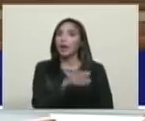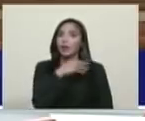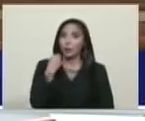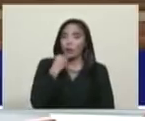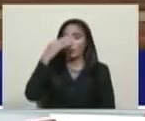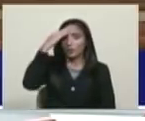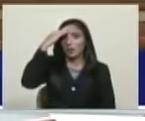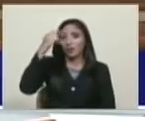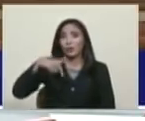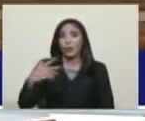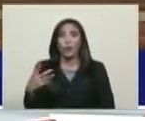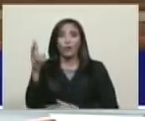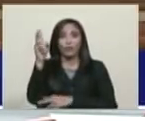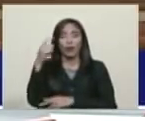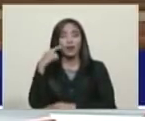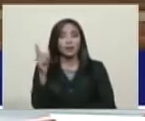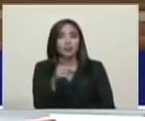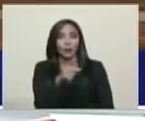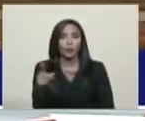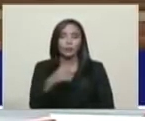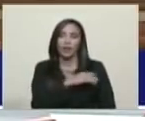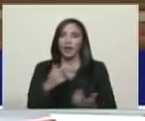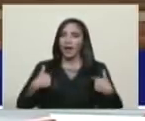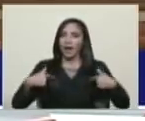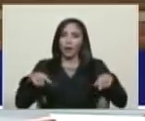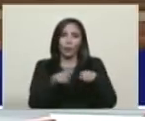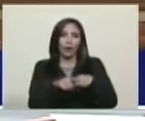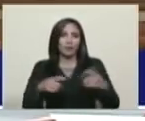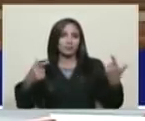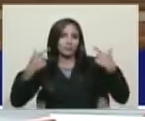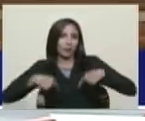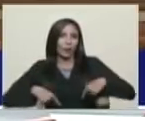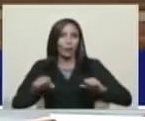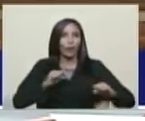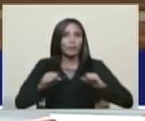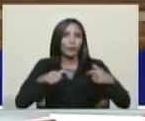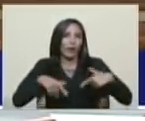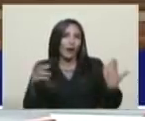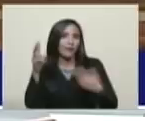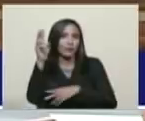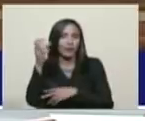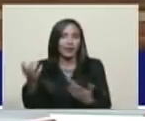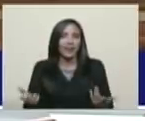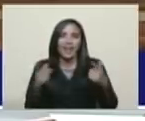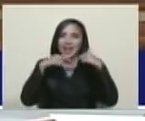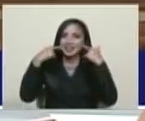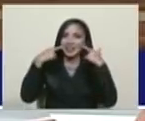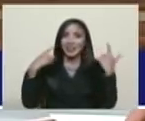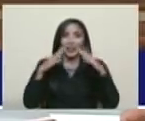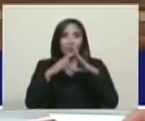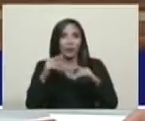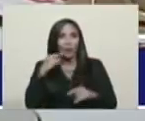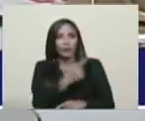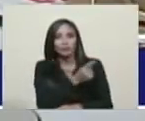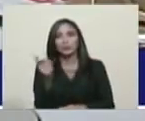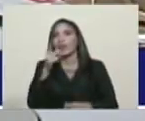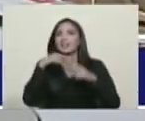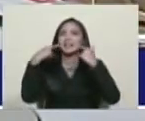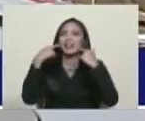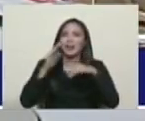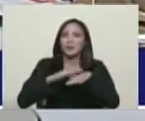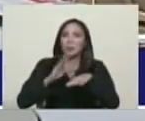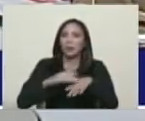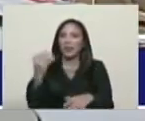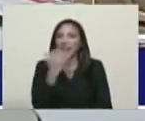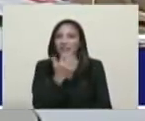sabe y el cuerpo lo sabe. Hoy es viernes. Se ríen los camarógrafos. ¿Por qué?